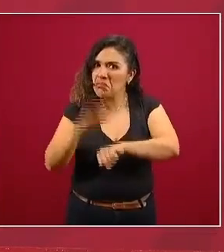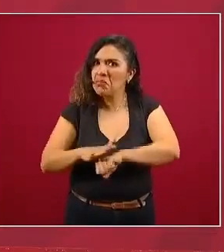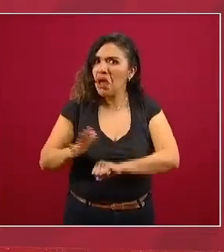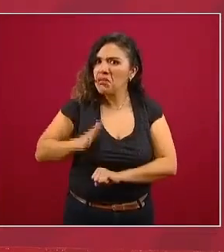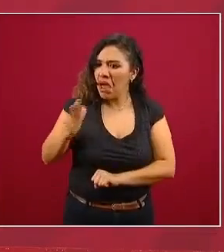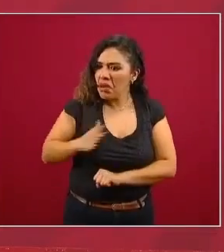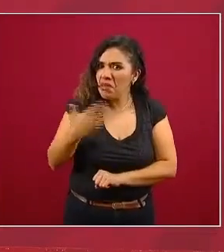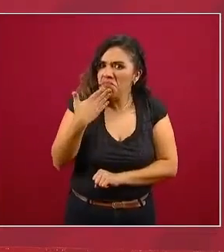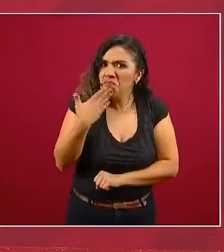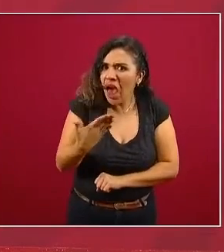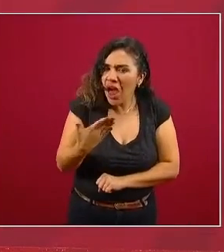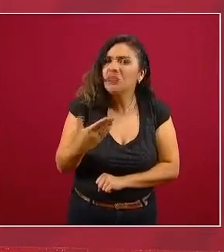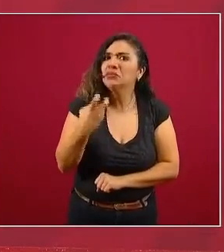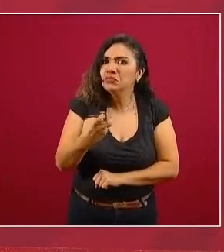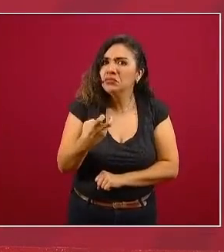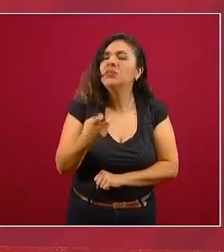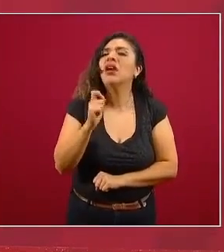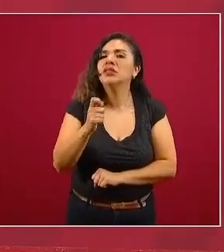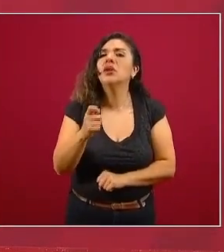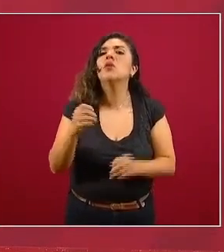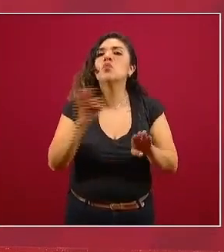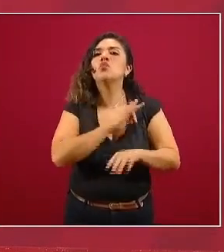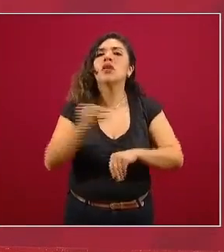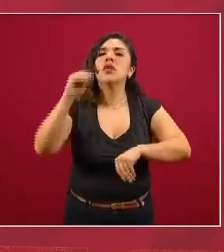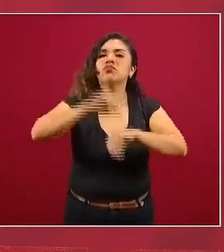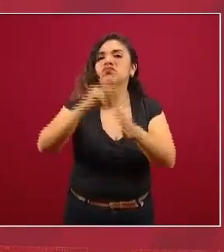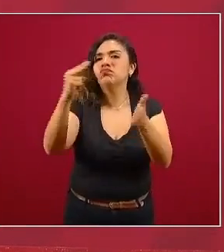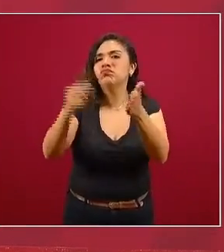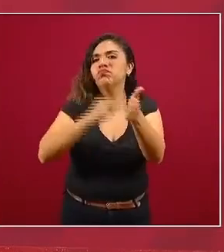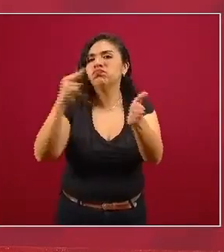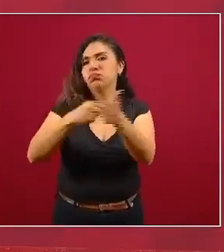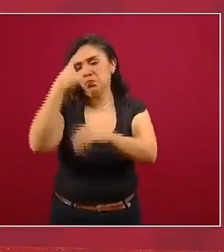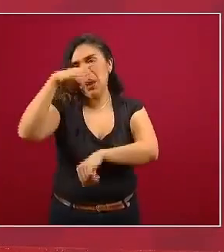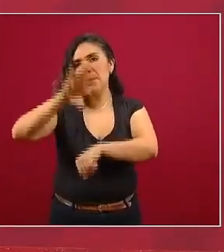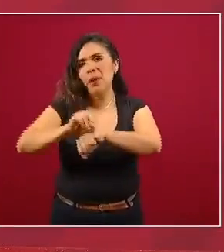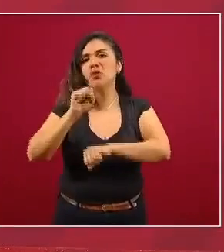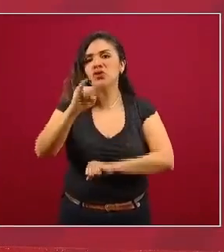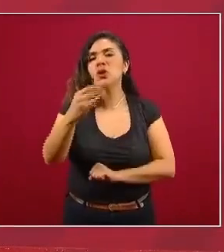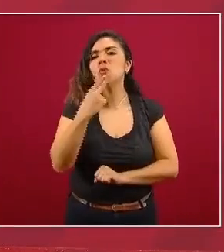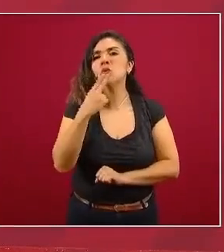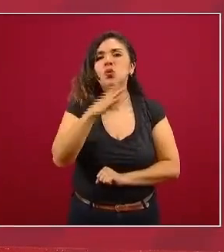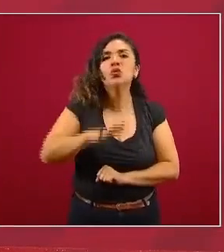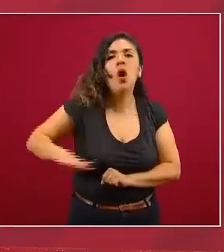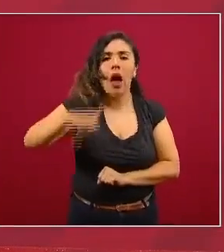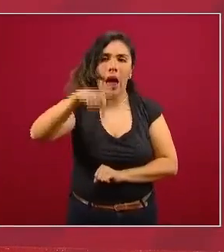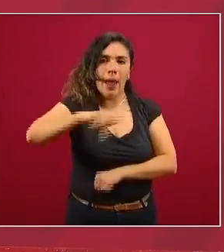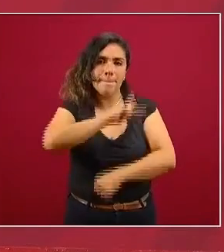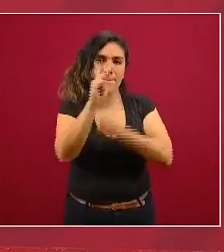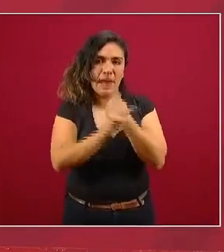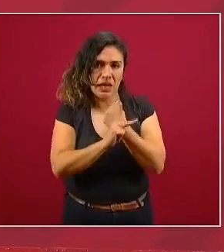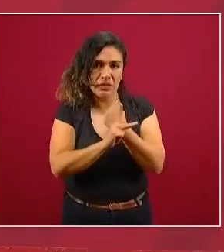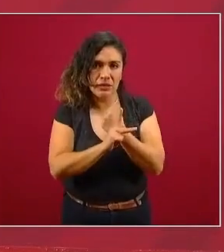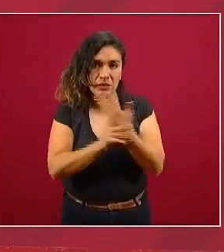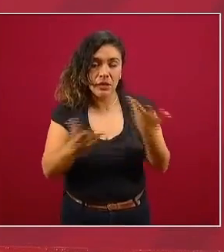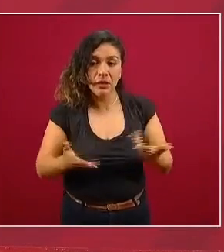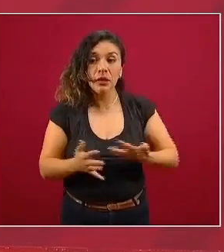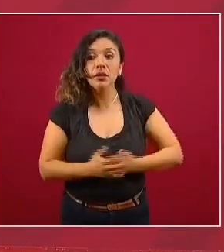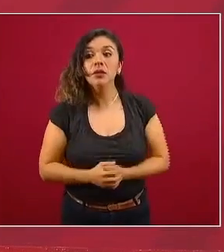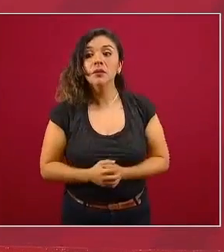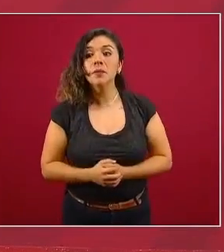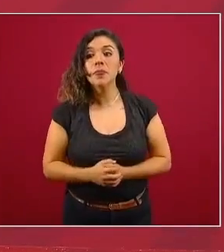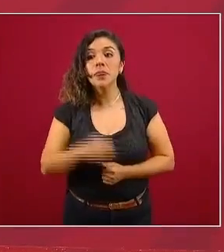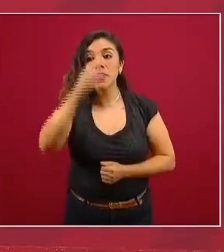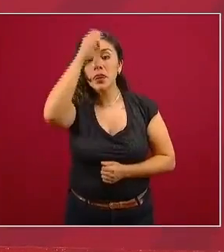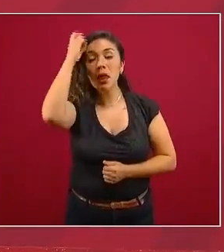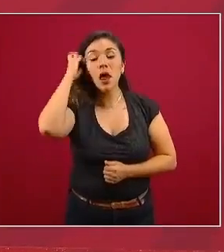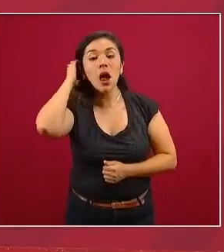y seguridad, que se proceda con los registros sanitarios ya para su uso en el país.